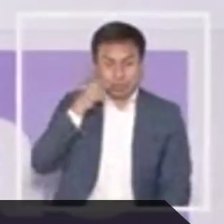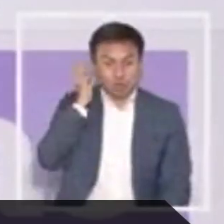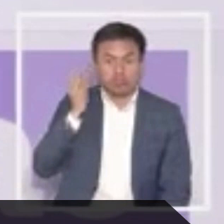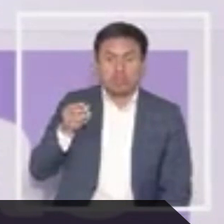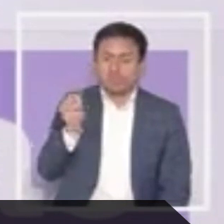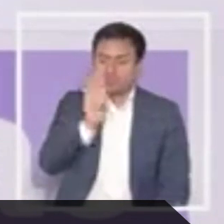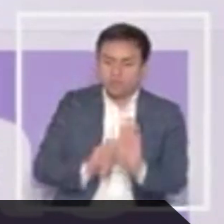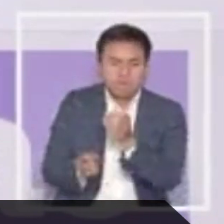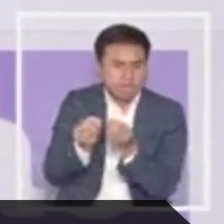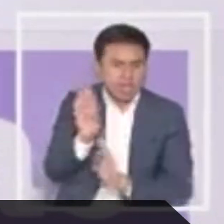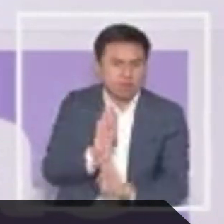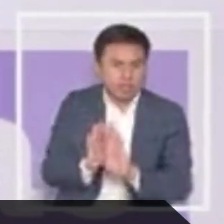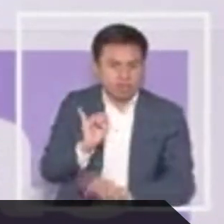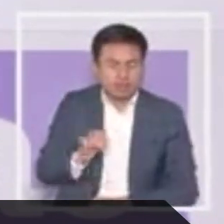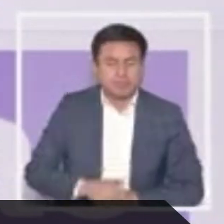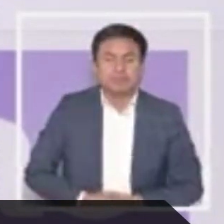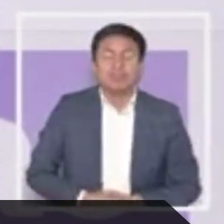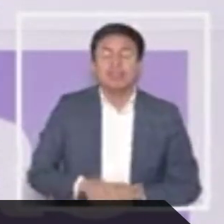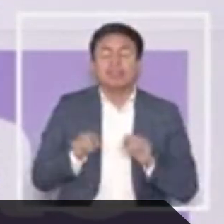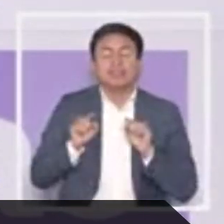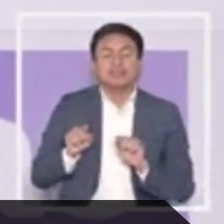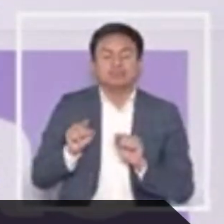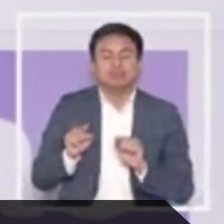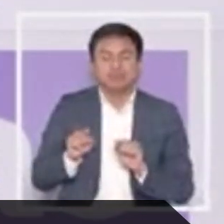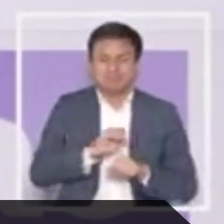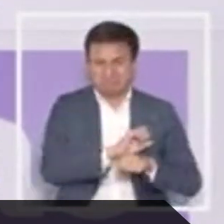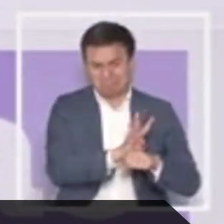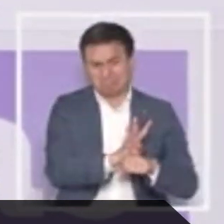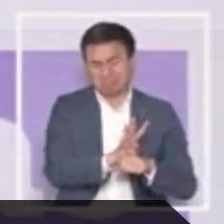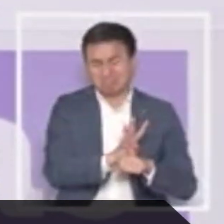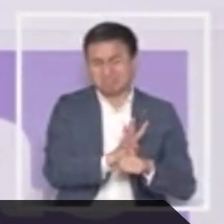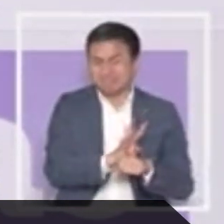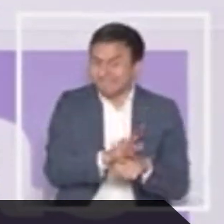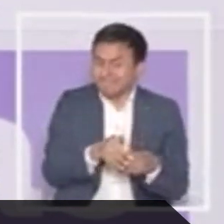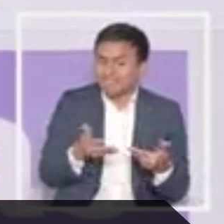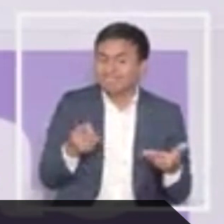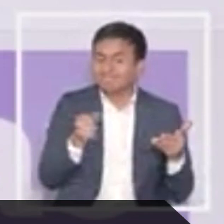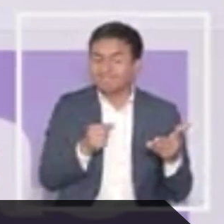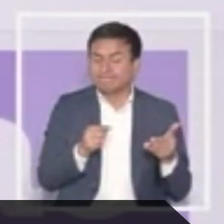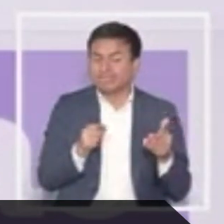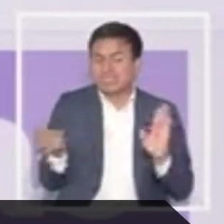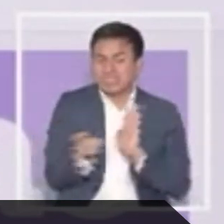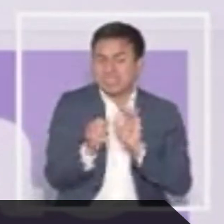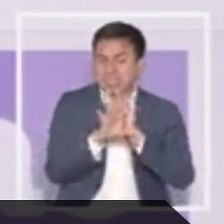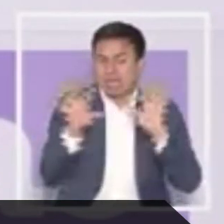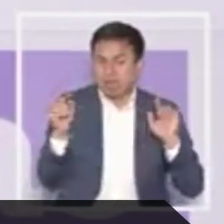hijas estén bien cuidados. Y en esto la pandemia fue muy clara.